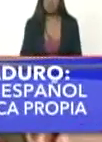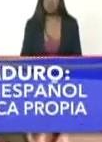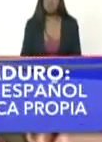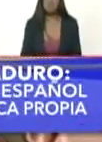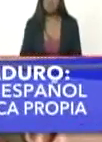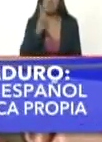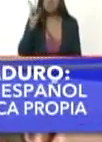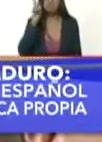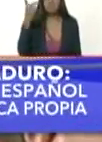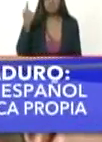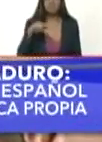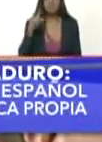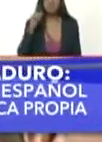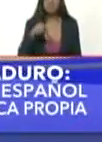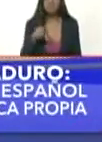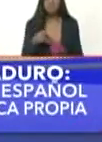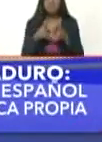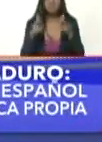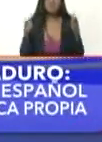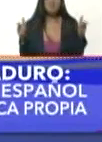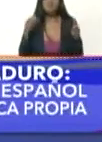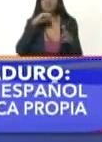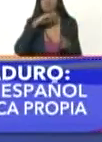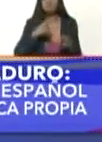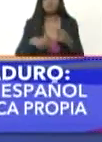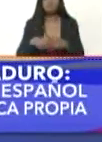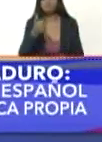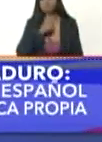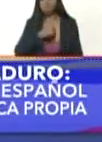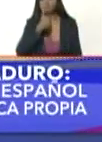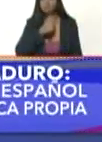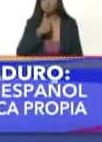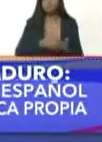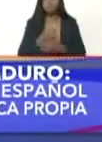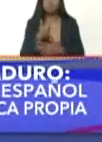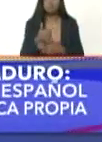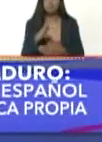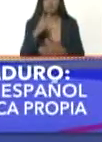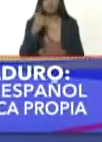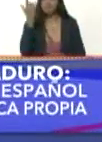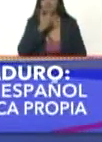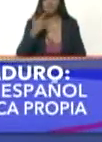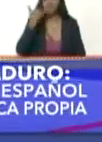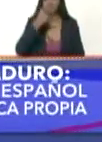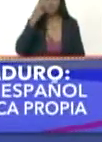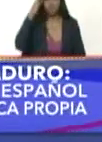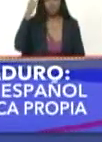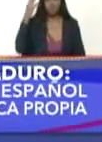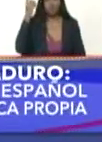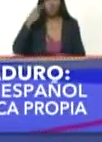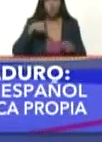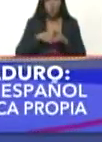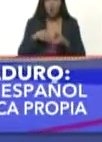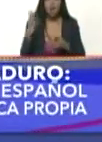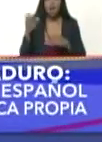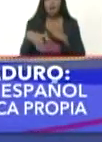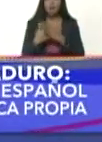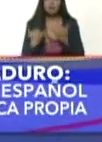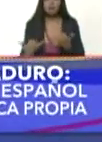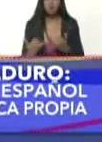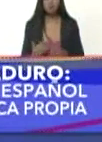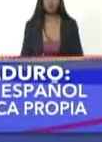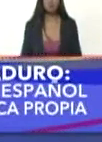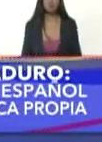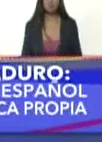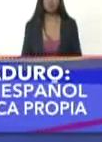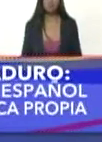Venezuela tiene un largo historial de resistencia afro que llevó